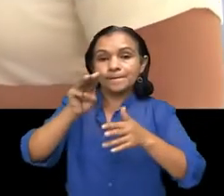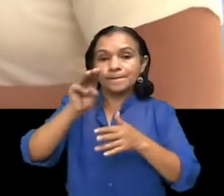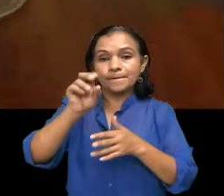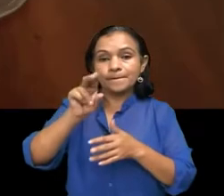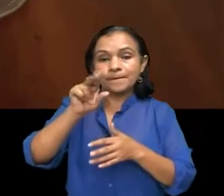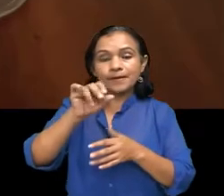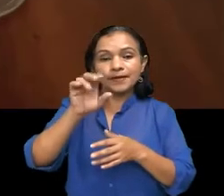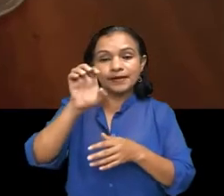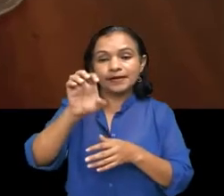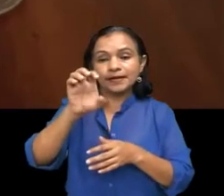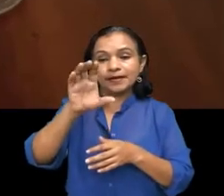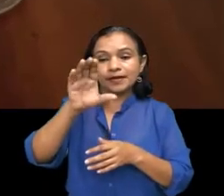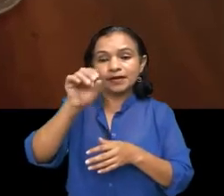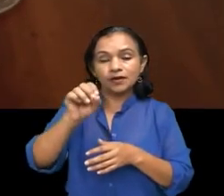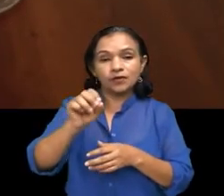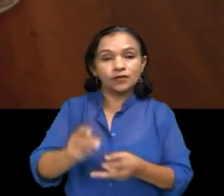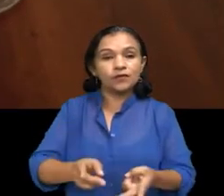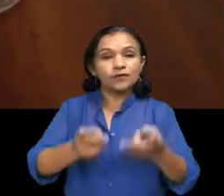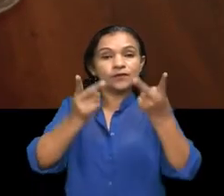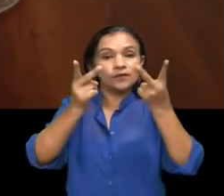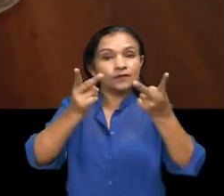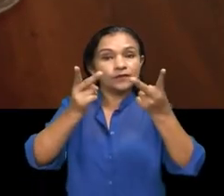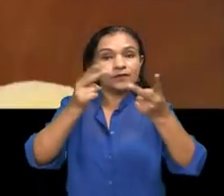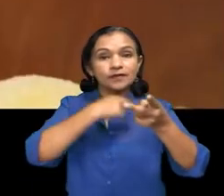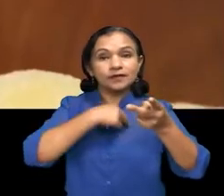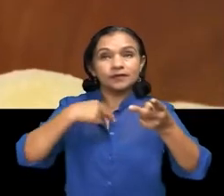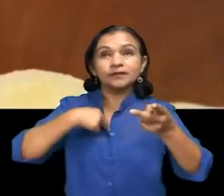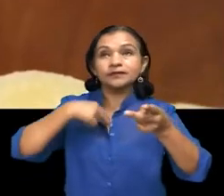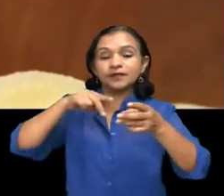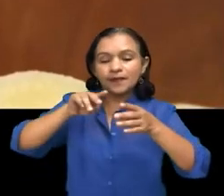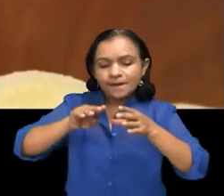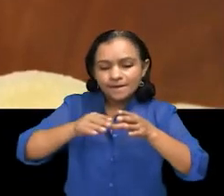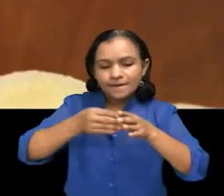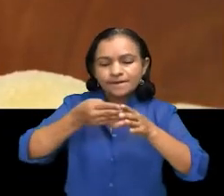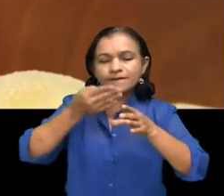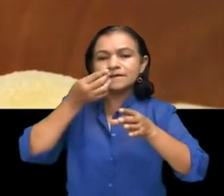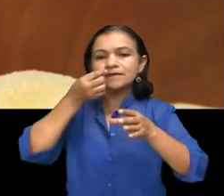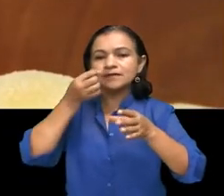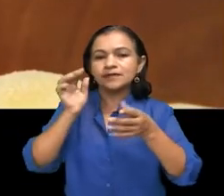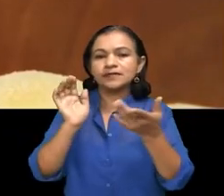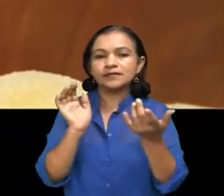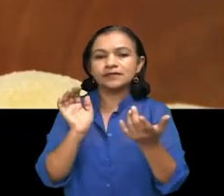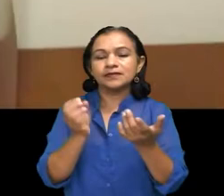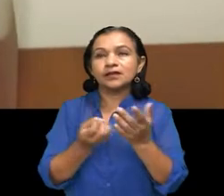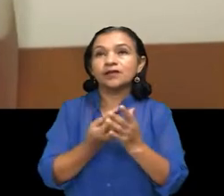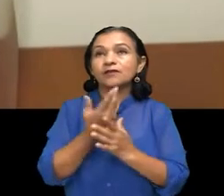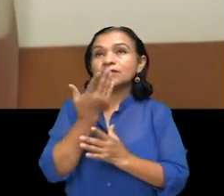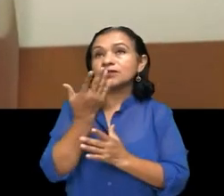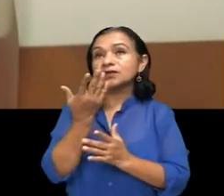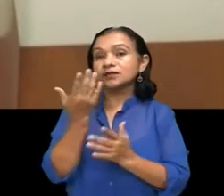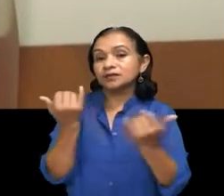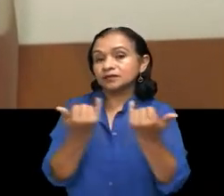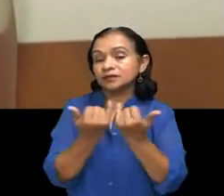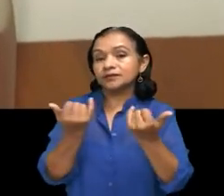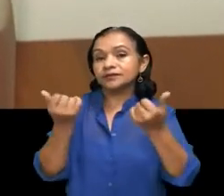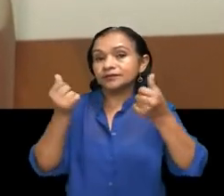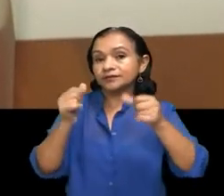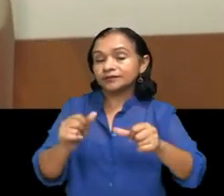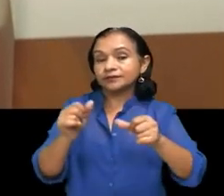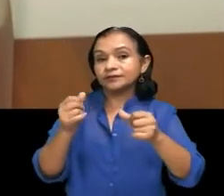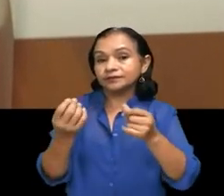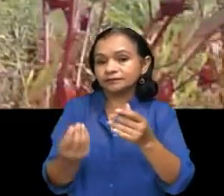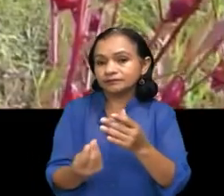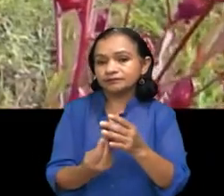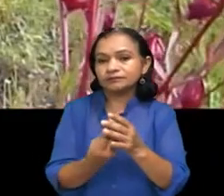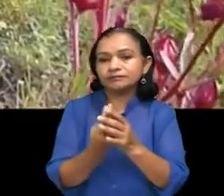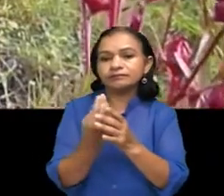Ecovida, se aventuró desde el 2013 a elaborar mermelada de esta flor. Fue así como decidió empezar a